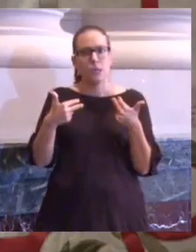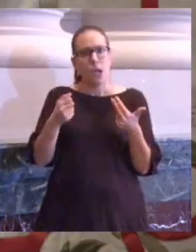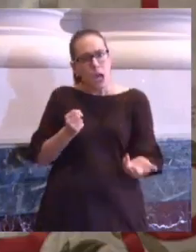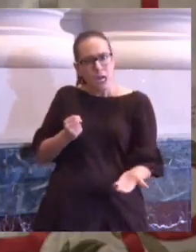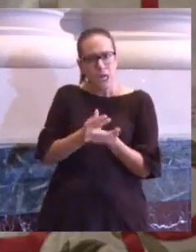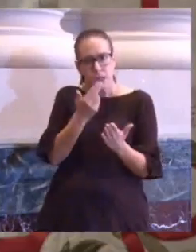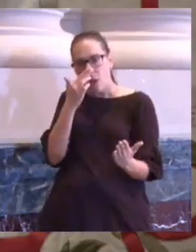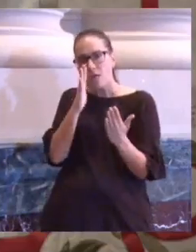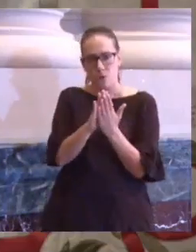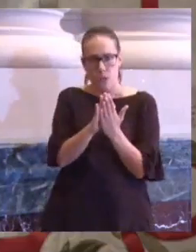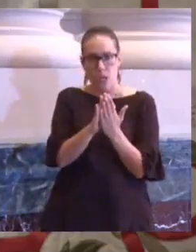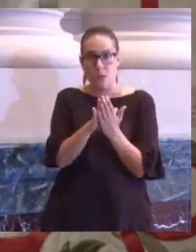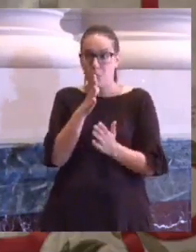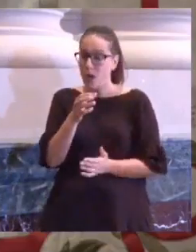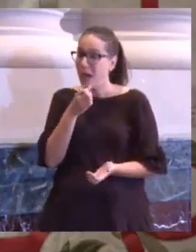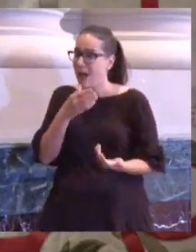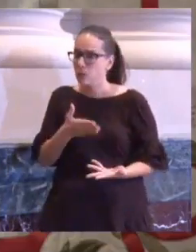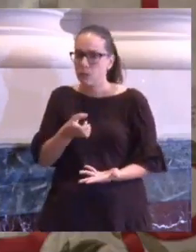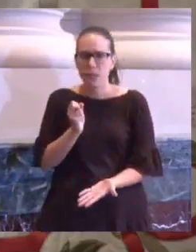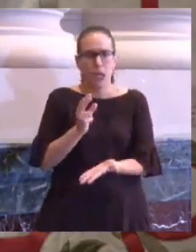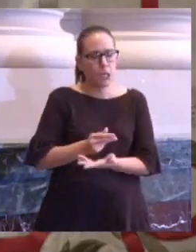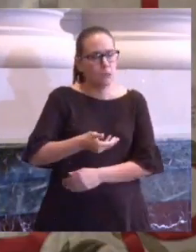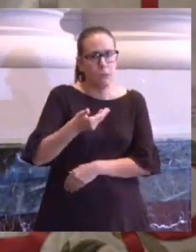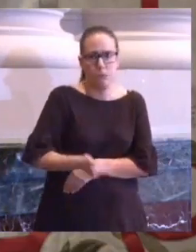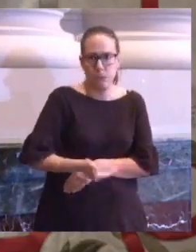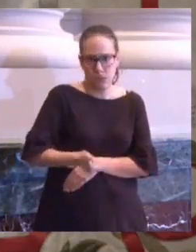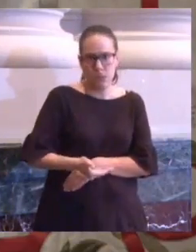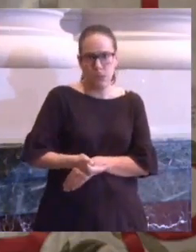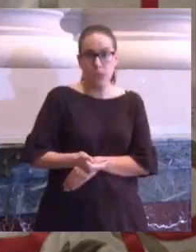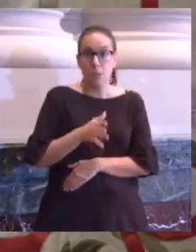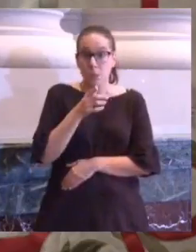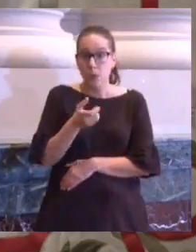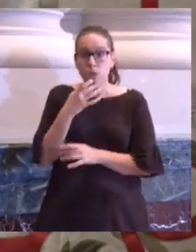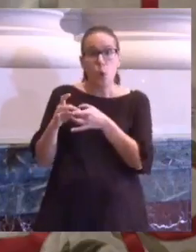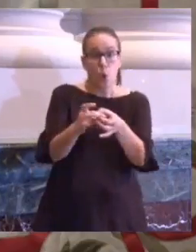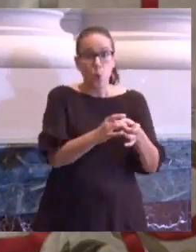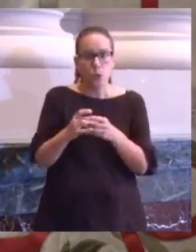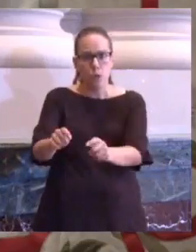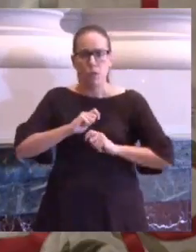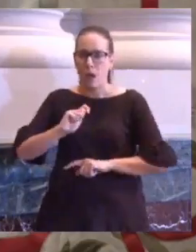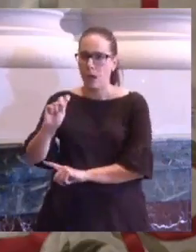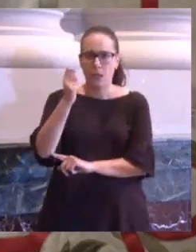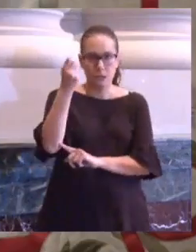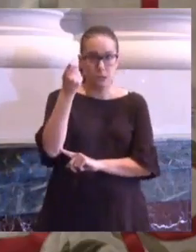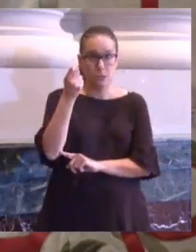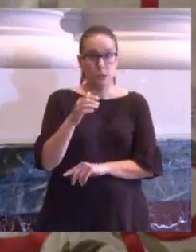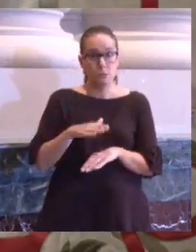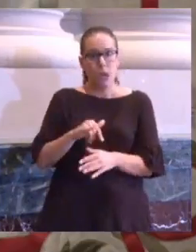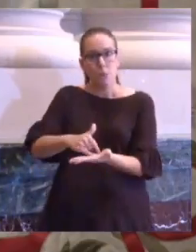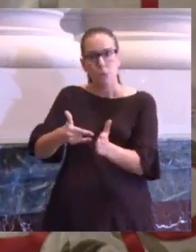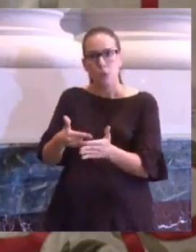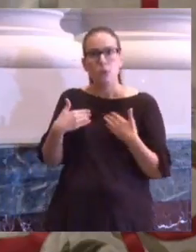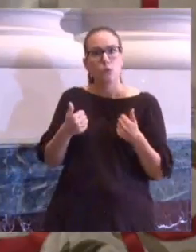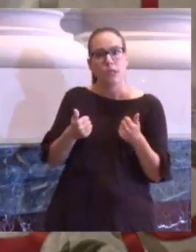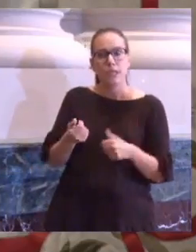desafío, al formidable desafío que tenemos por delante con mucho éxito. Para ese proyecto, para el de la sanidad y para ese proyecto de